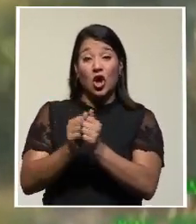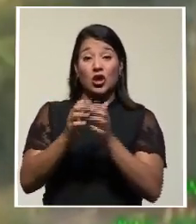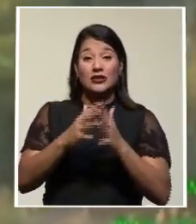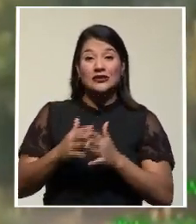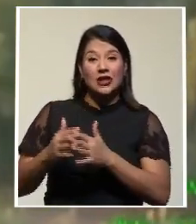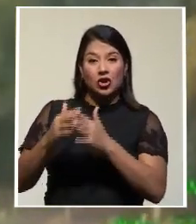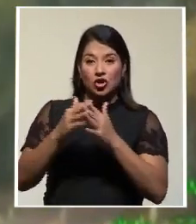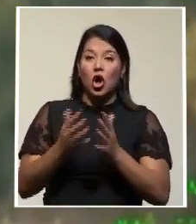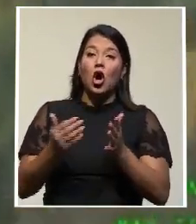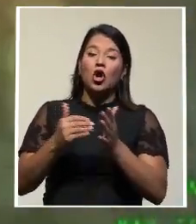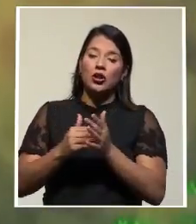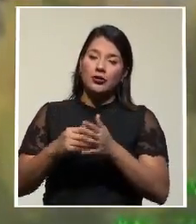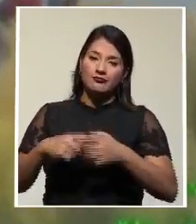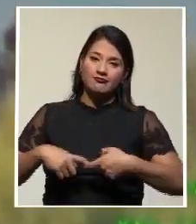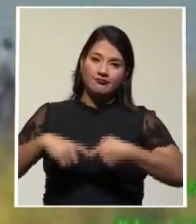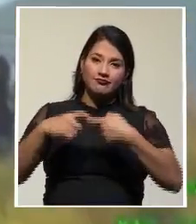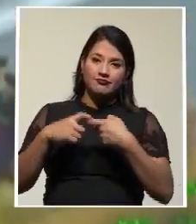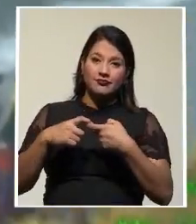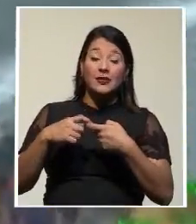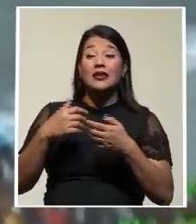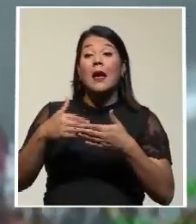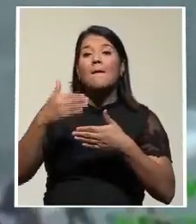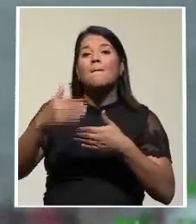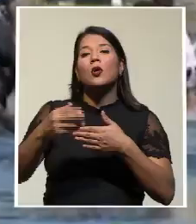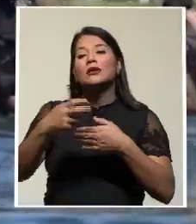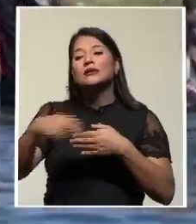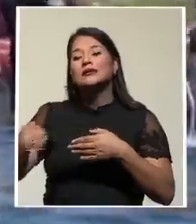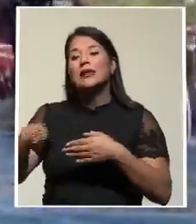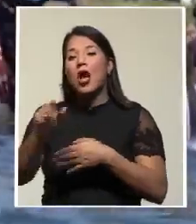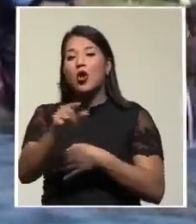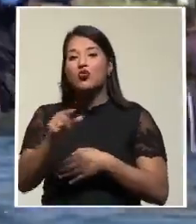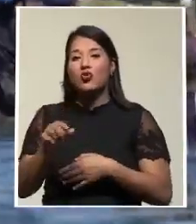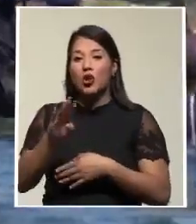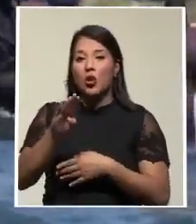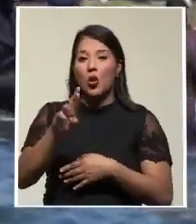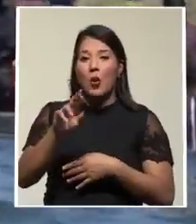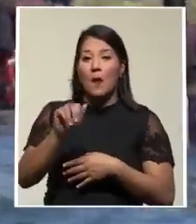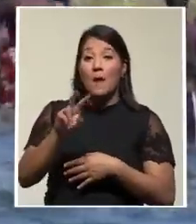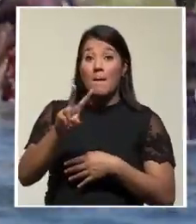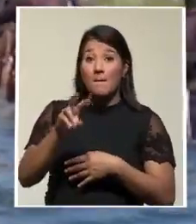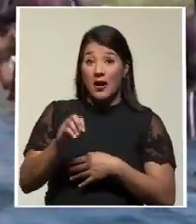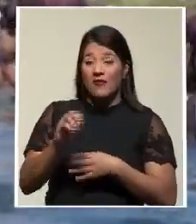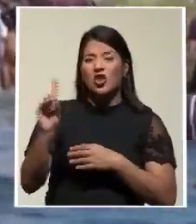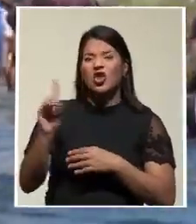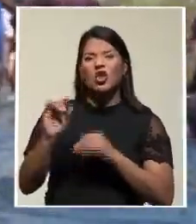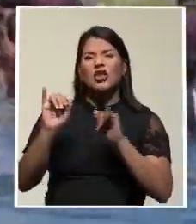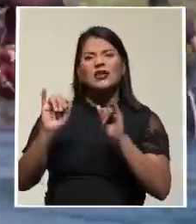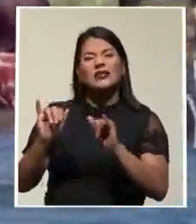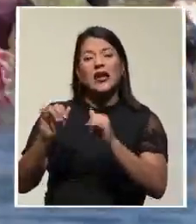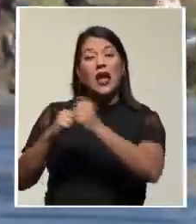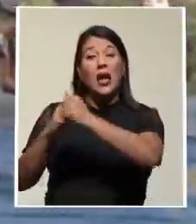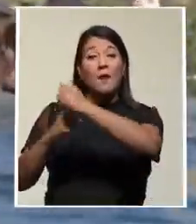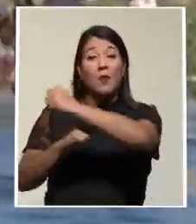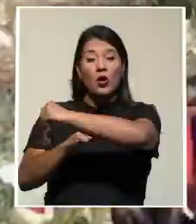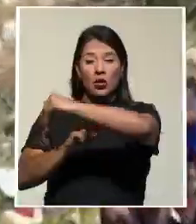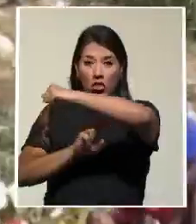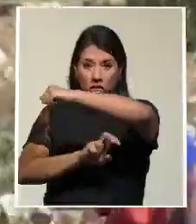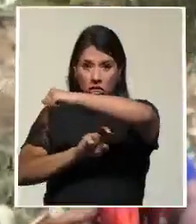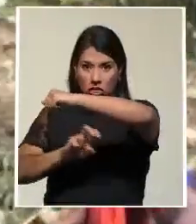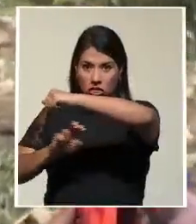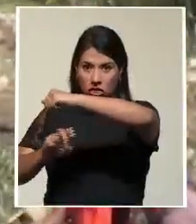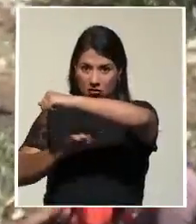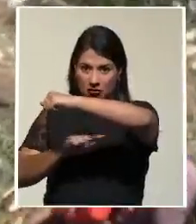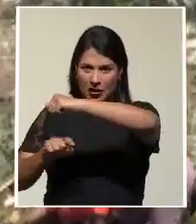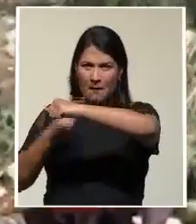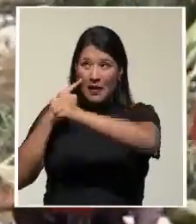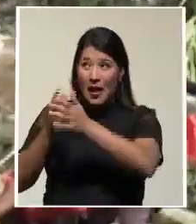vuelven a quedar atrapados tras cruzar el río Bravo, donde miles se agolparon bajo un puente que comunica a Ciudad Acuña en México y Del Río en Texas para